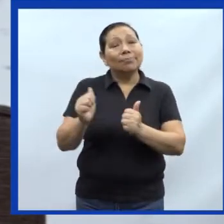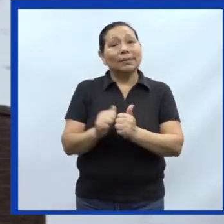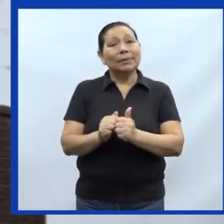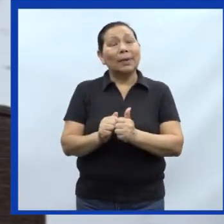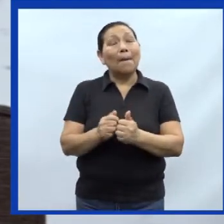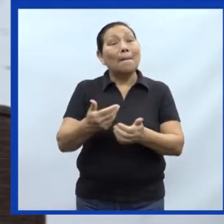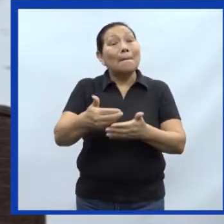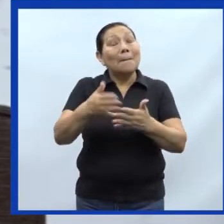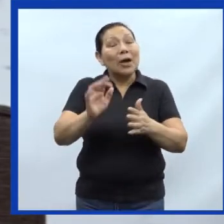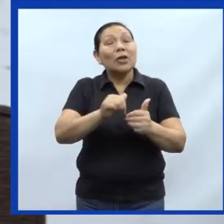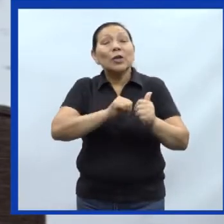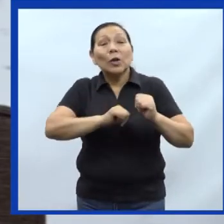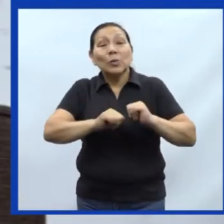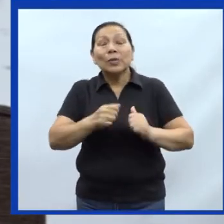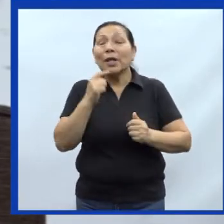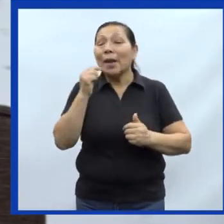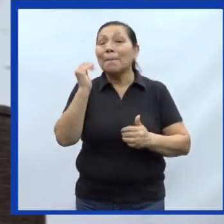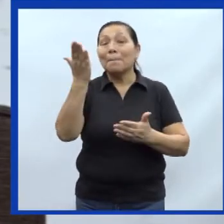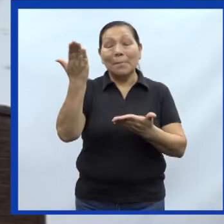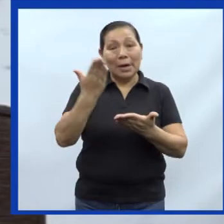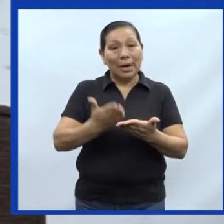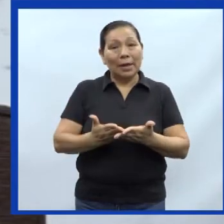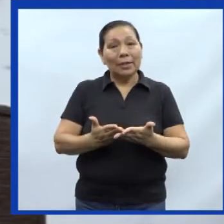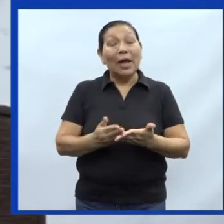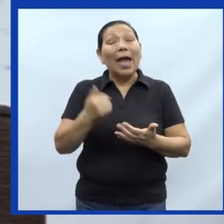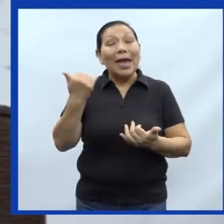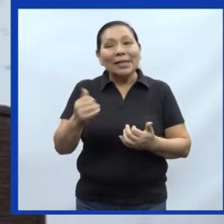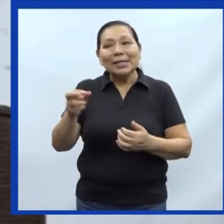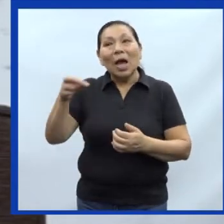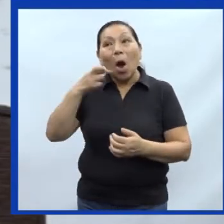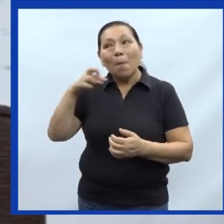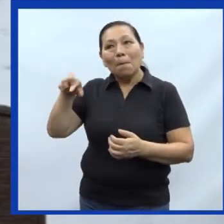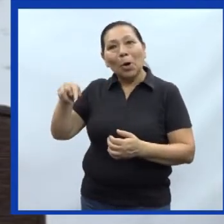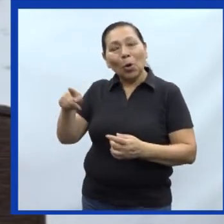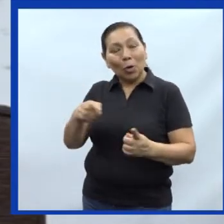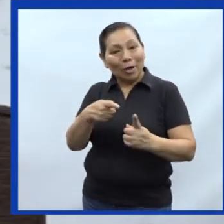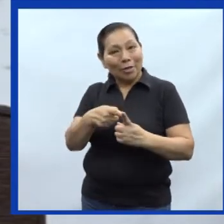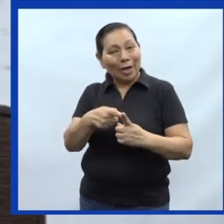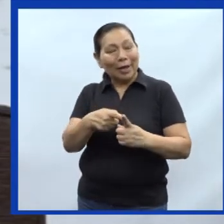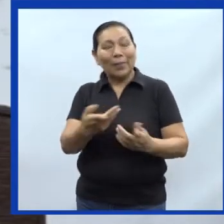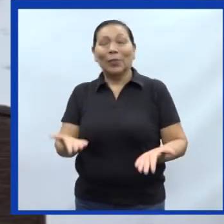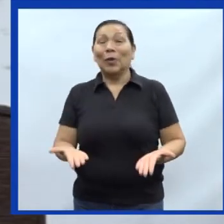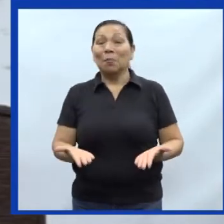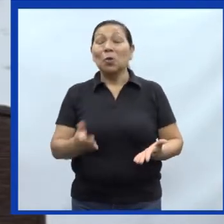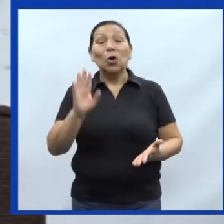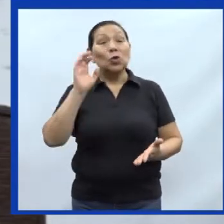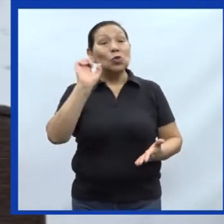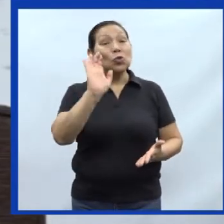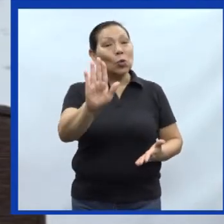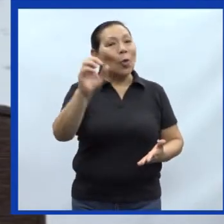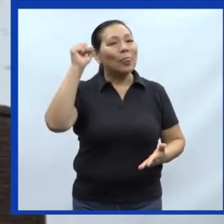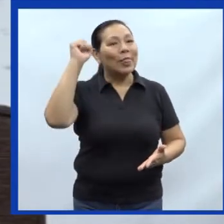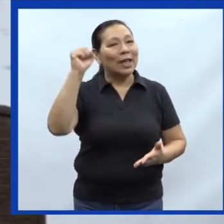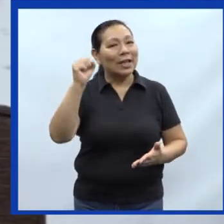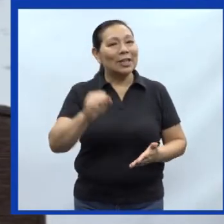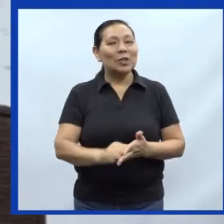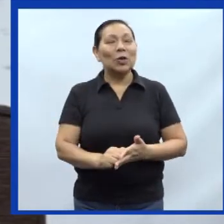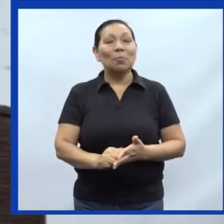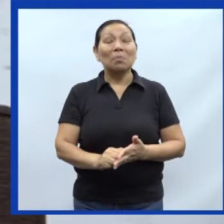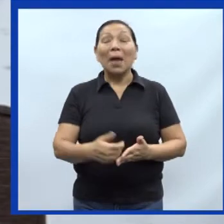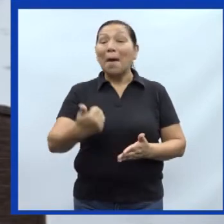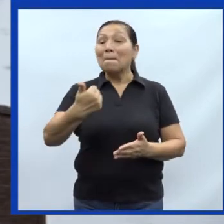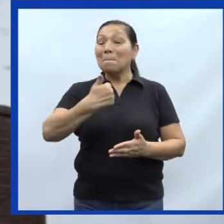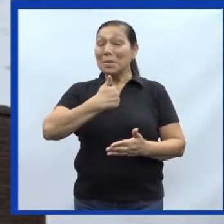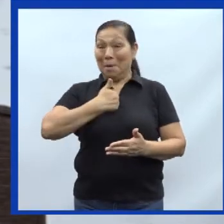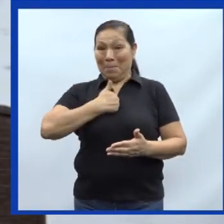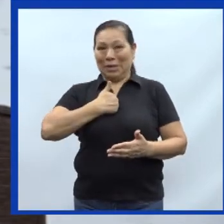del presuntamente afectado de la demanda. Es decir, este procurador oficioso que dice se está afectando el derecho fundamental de Paola Ordóñez